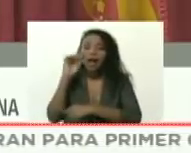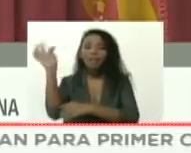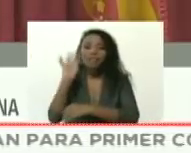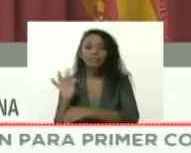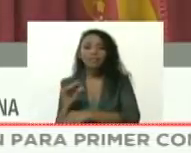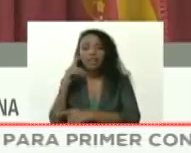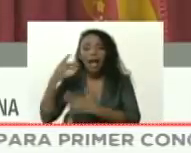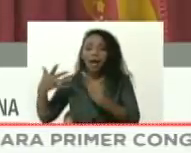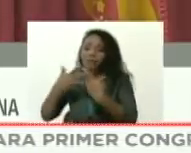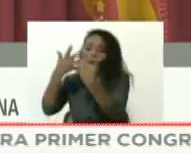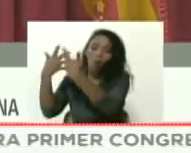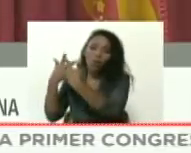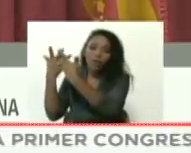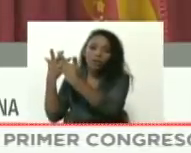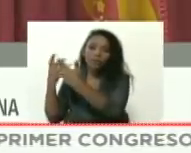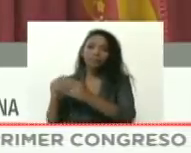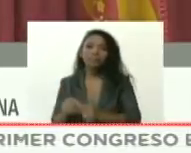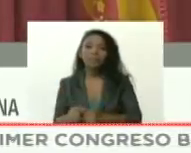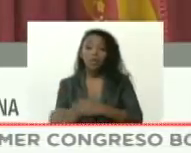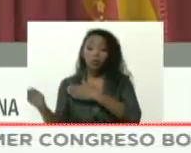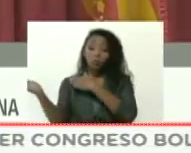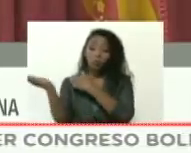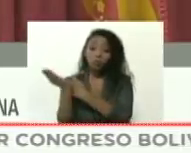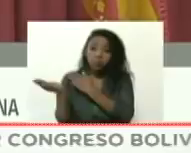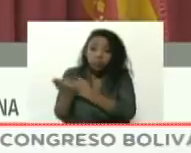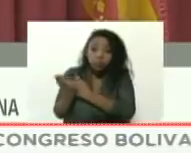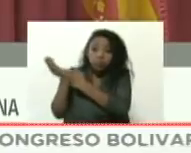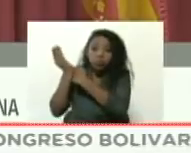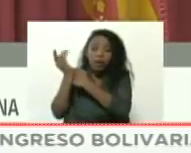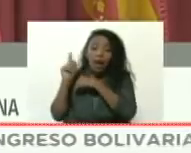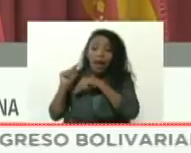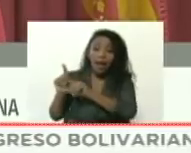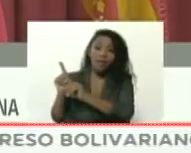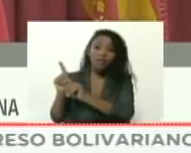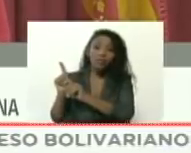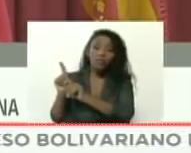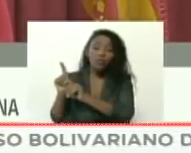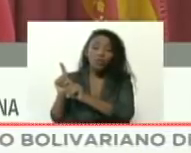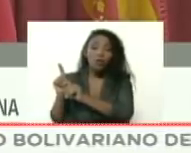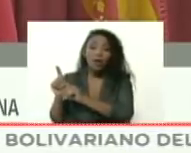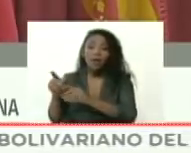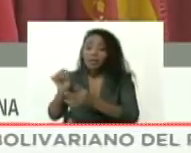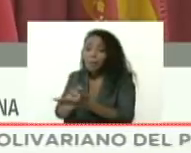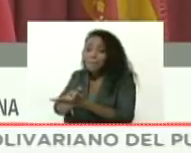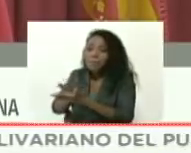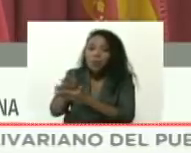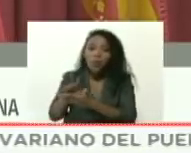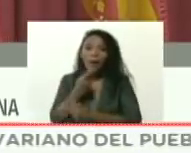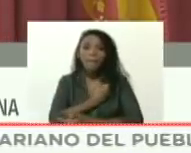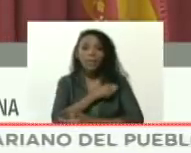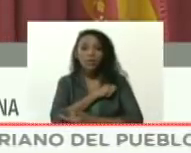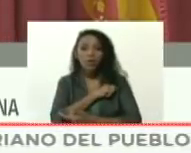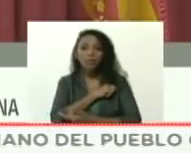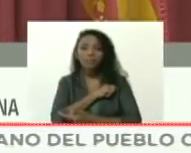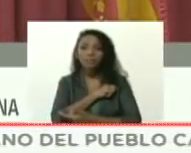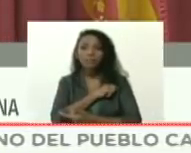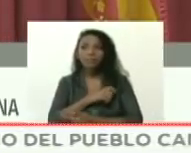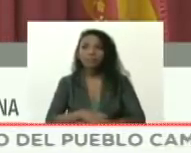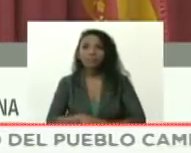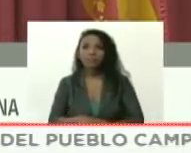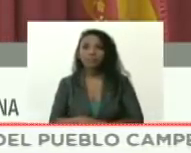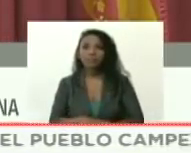Unidos. Mas cuidémonos de creer que interesa a este gran continente expulsar a los españoles. Fíjense